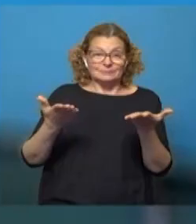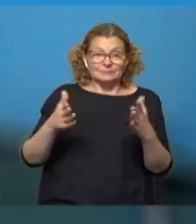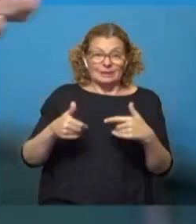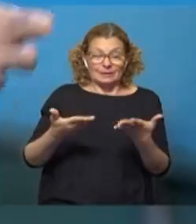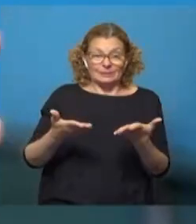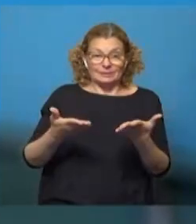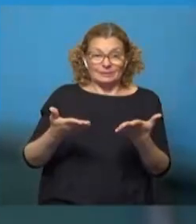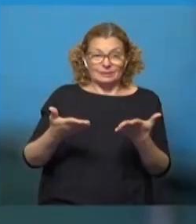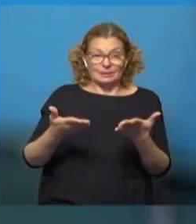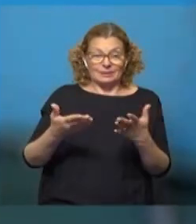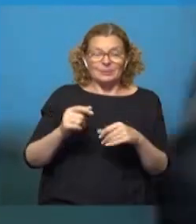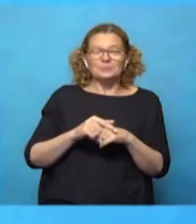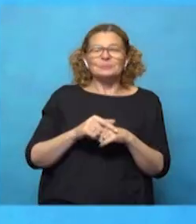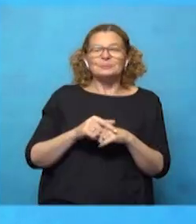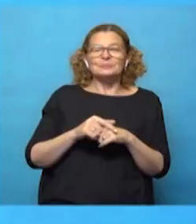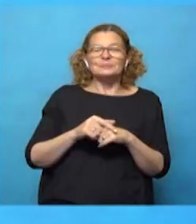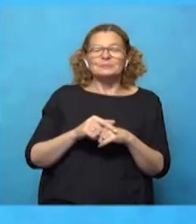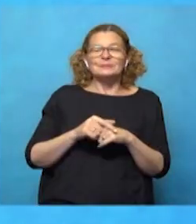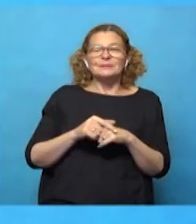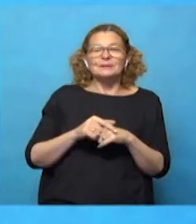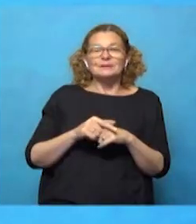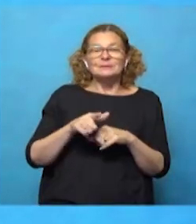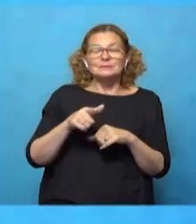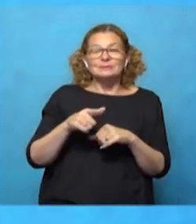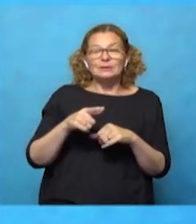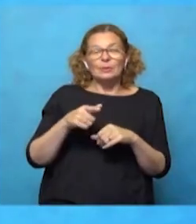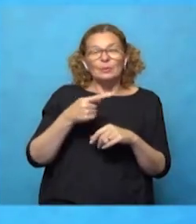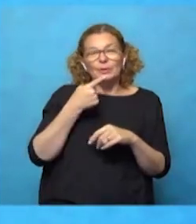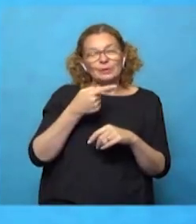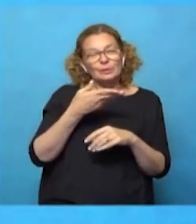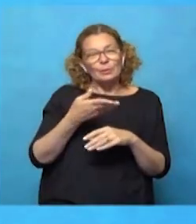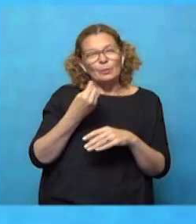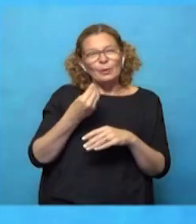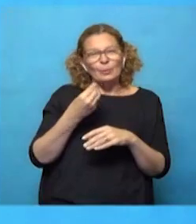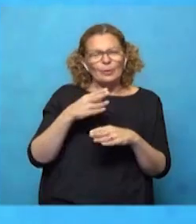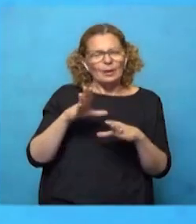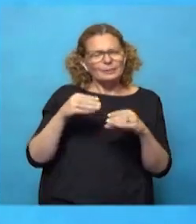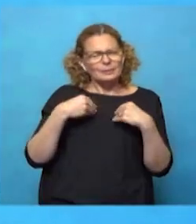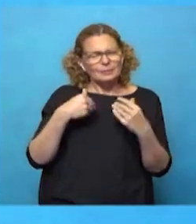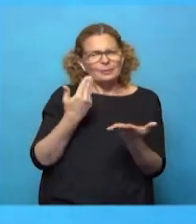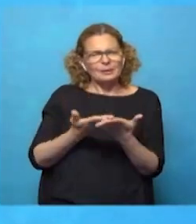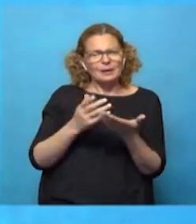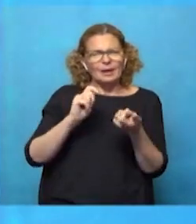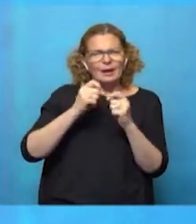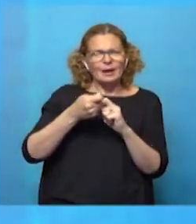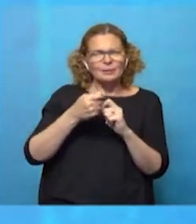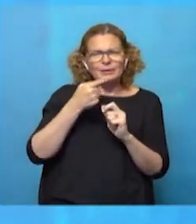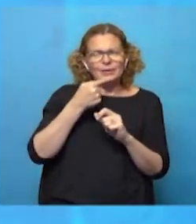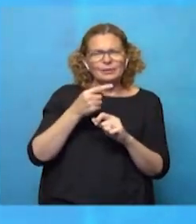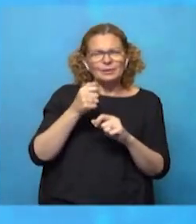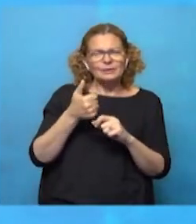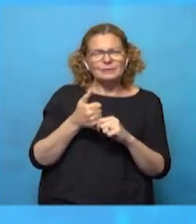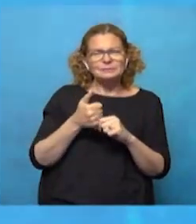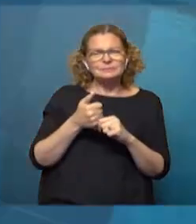y te cobran bueno completito a propósito esto no cómo tomaste este planteo estos cambios que estaba mencionando recién